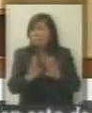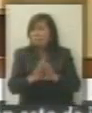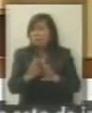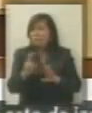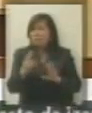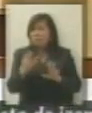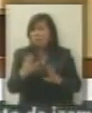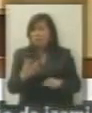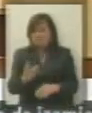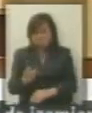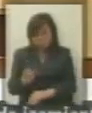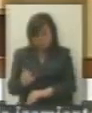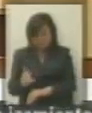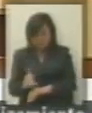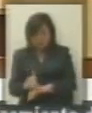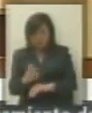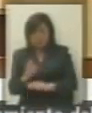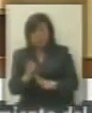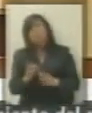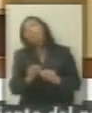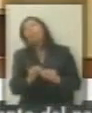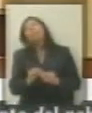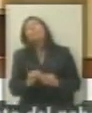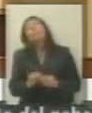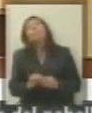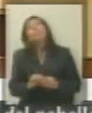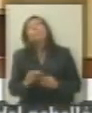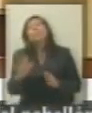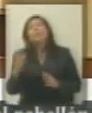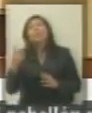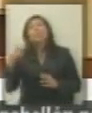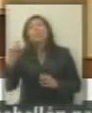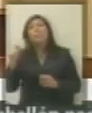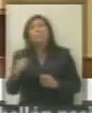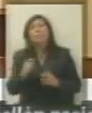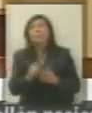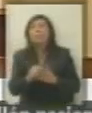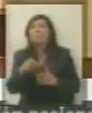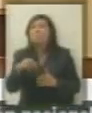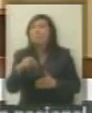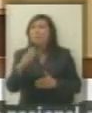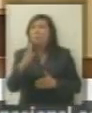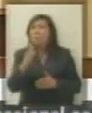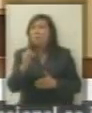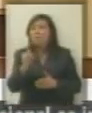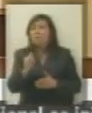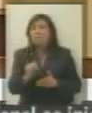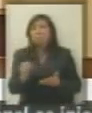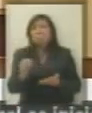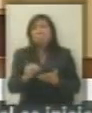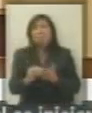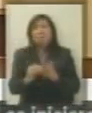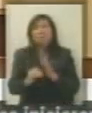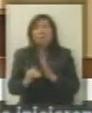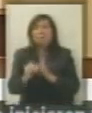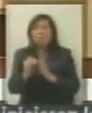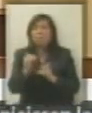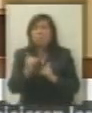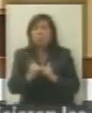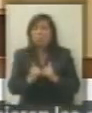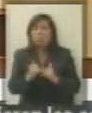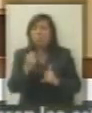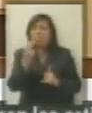2010, cifra que representa aproximadamente el 6% del PBI, el nivel más alto de los